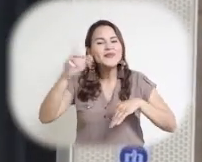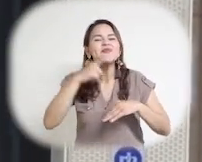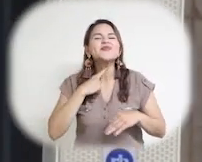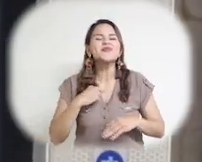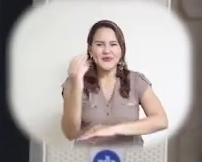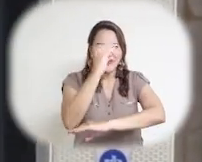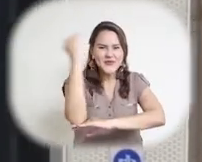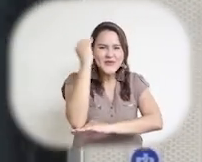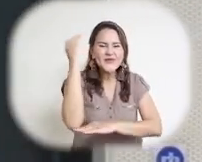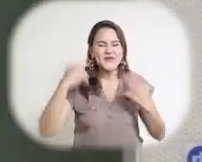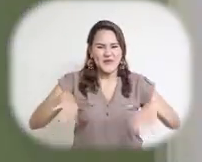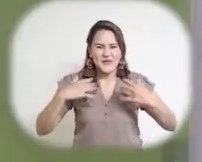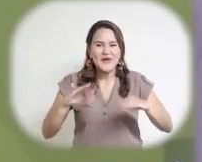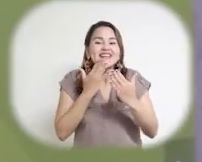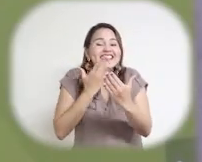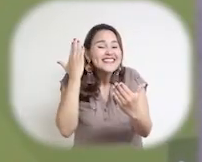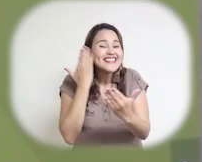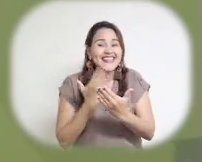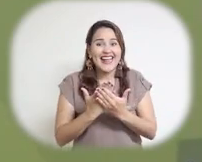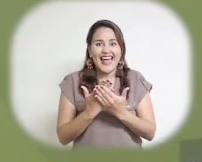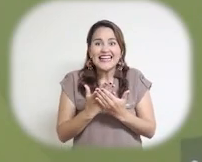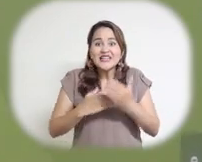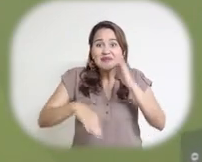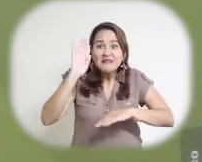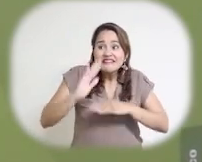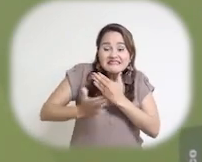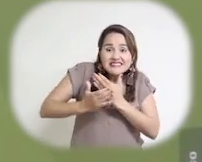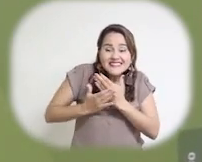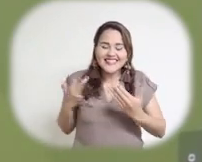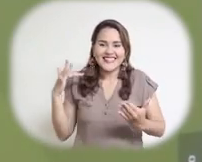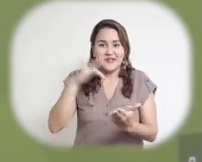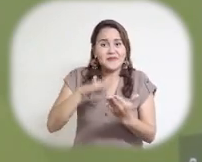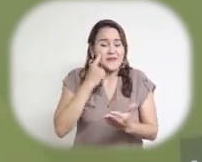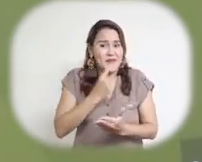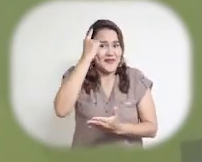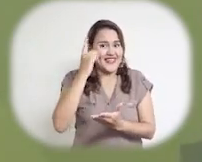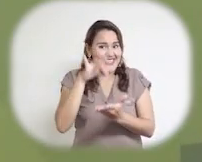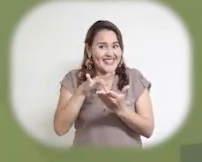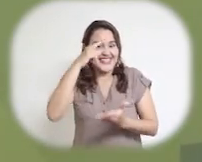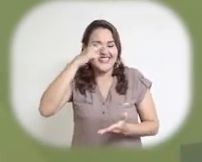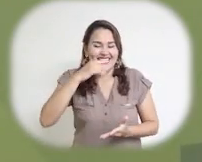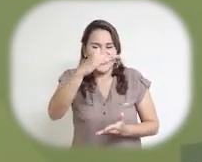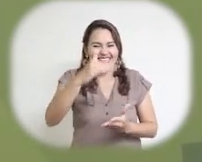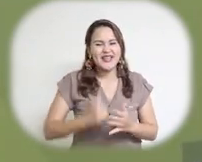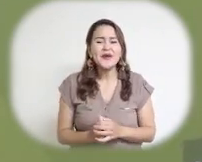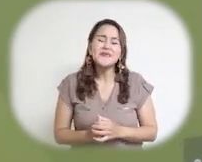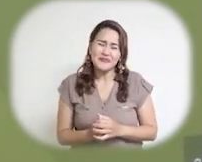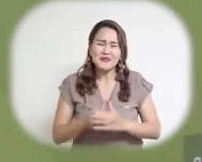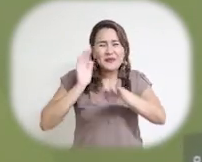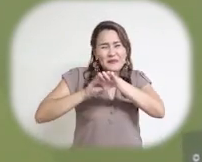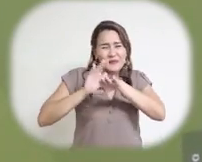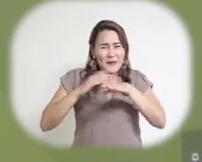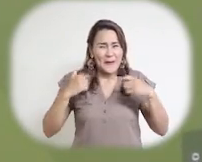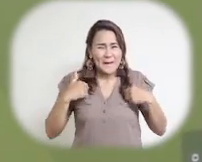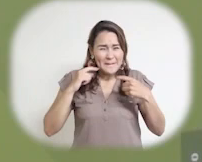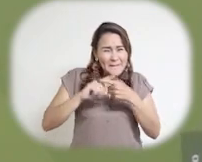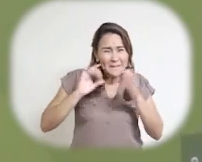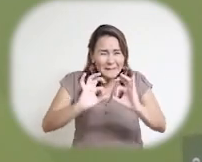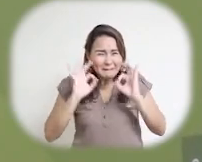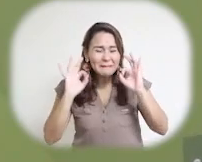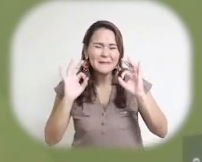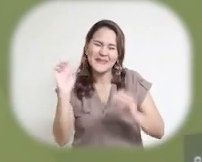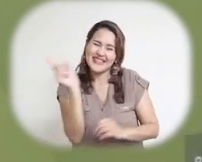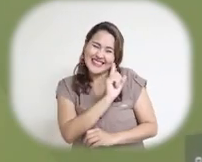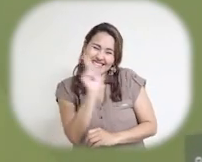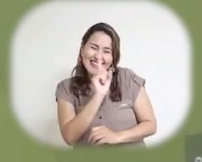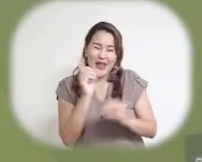Para nosotros, contar con el apoyo de estos científicos en su interés de participar en la universidad con el grupo de Harvard,